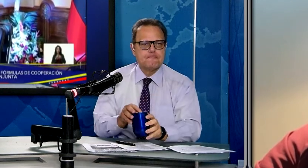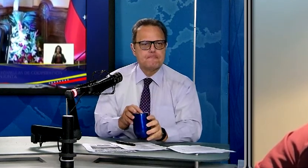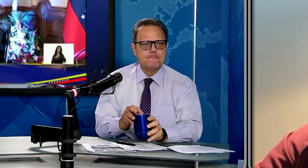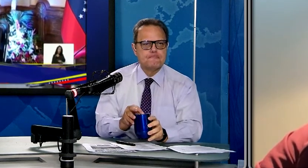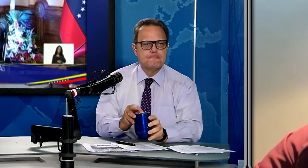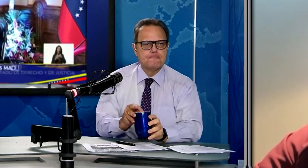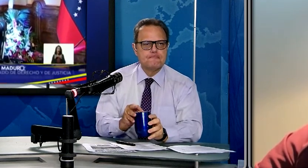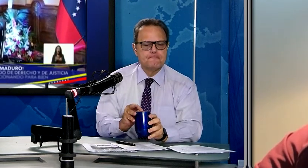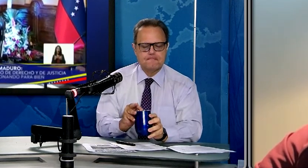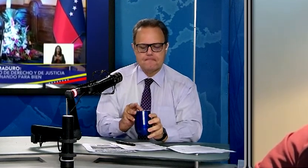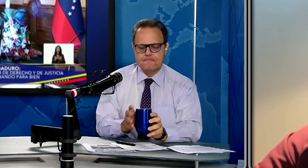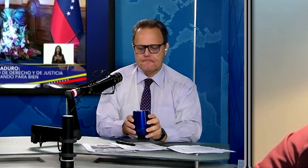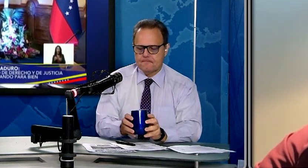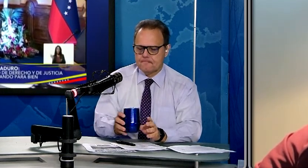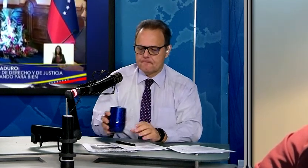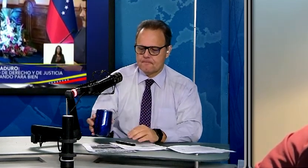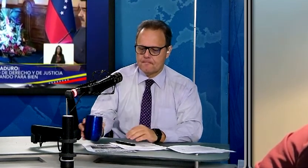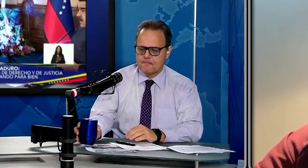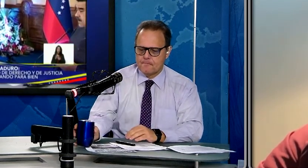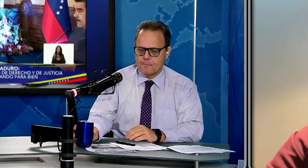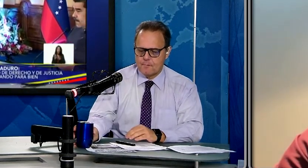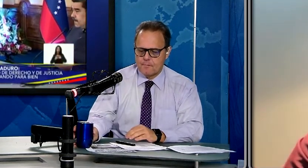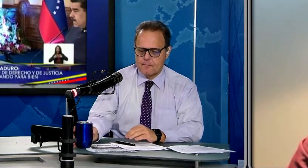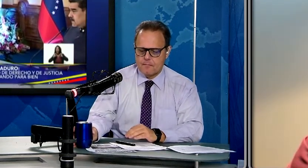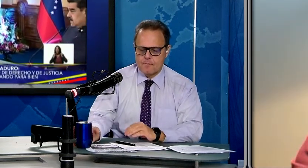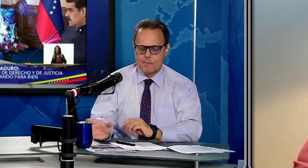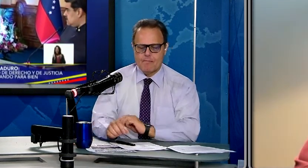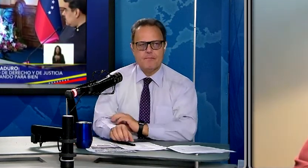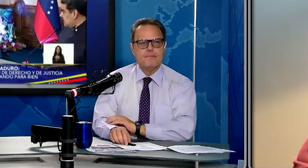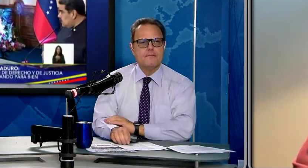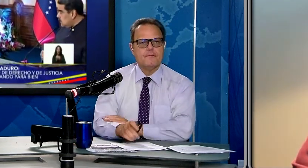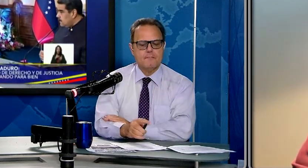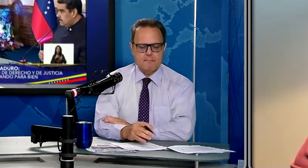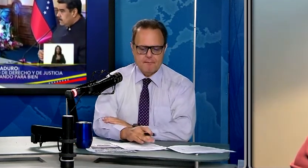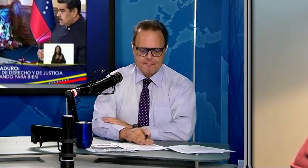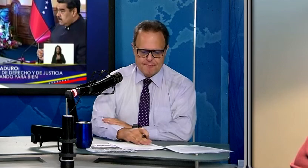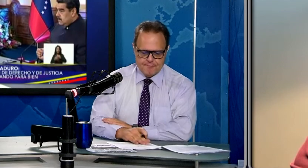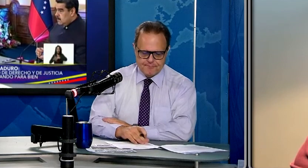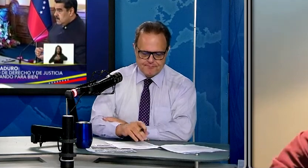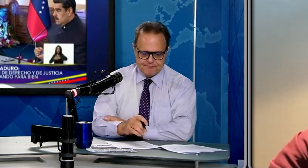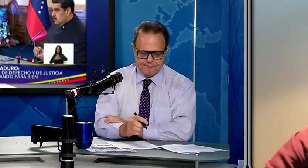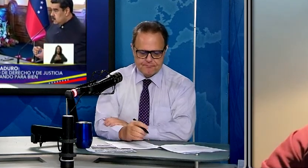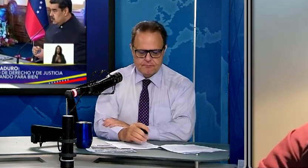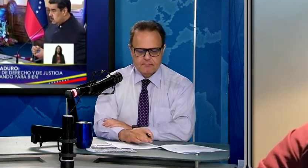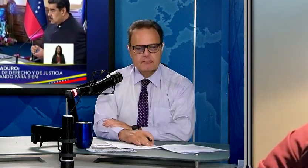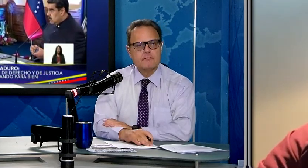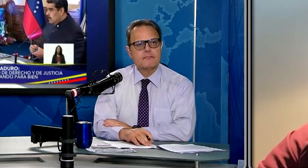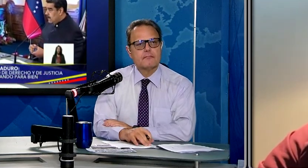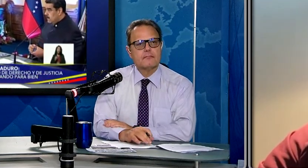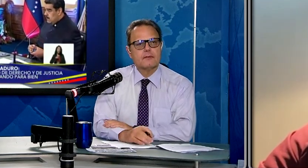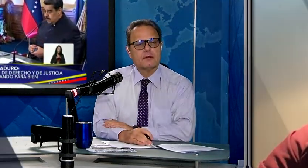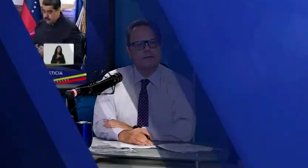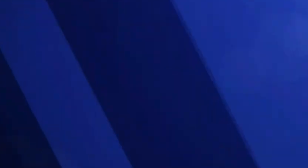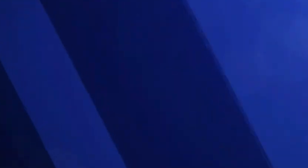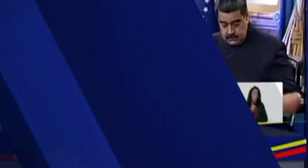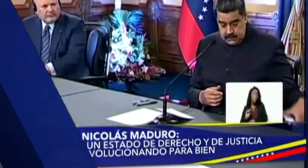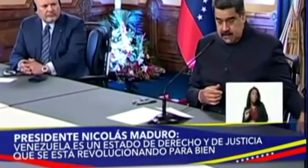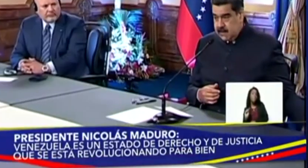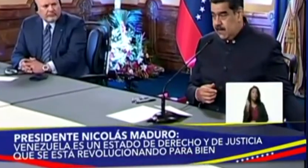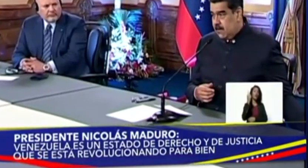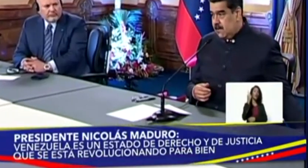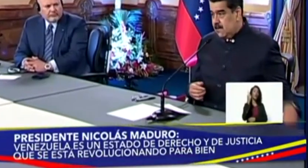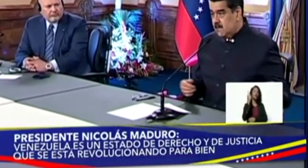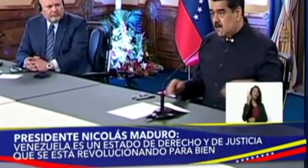¿ok? Porque de una u otra manera, para algunos lo podrían interpretar como una acción